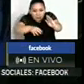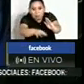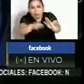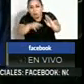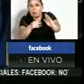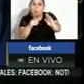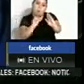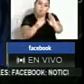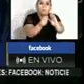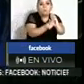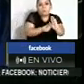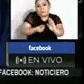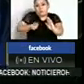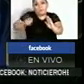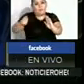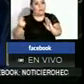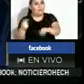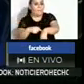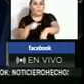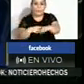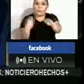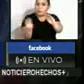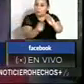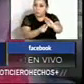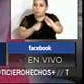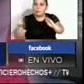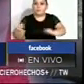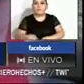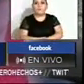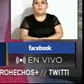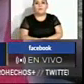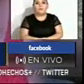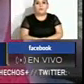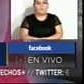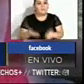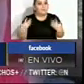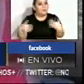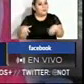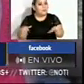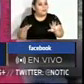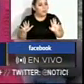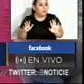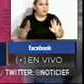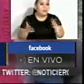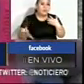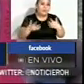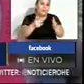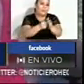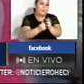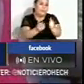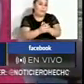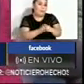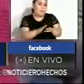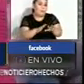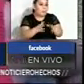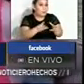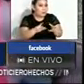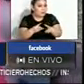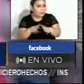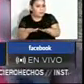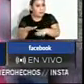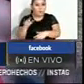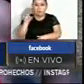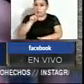evacuar la zona lo más pronto posible. Que ya pasó lo más serio porque como le digo, la semana